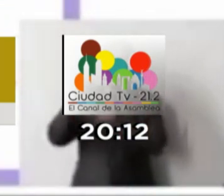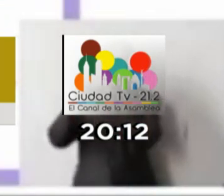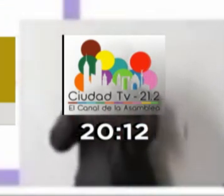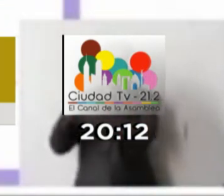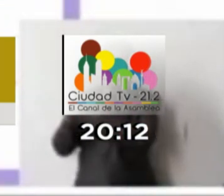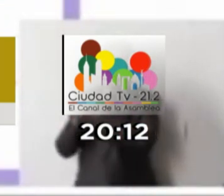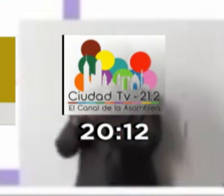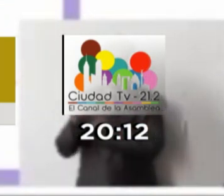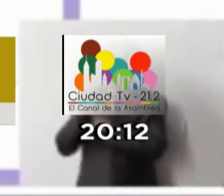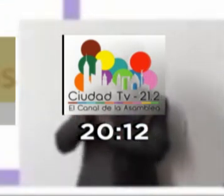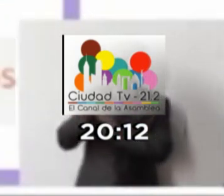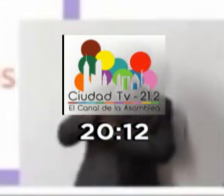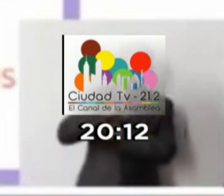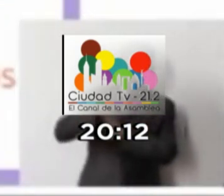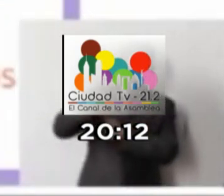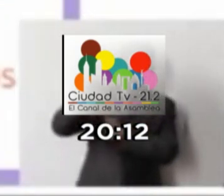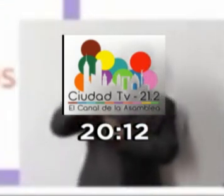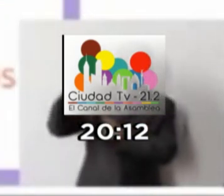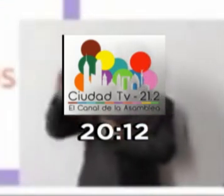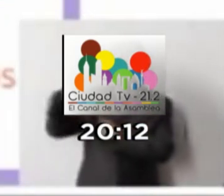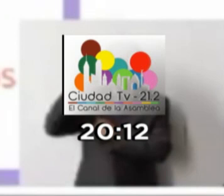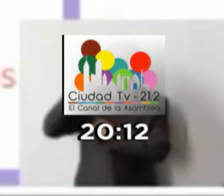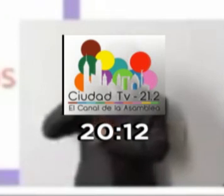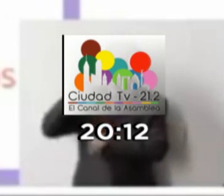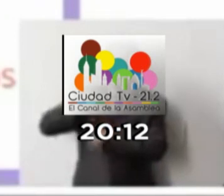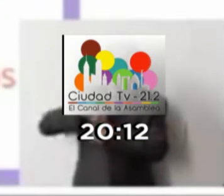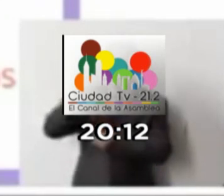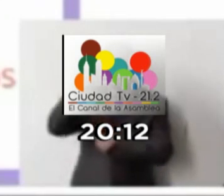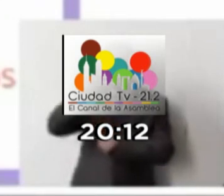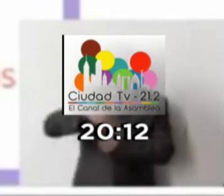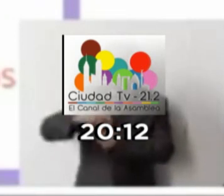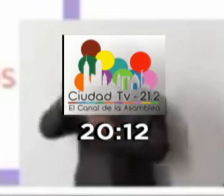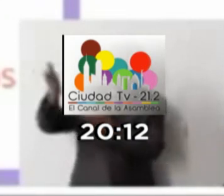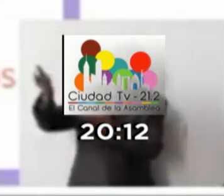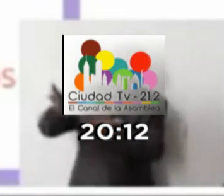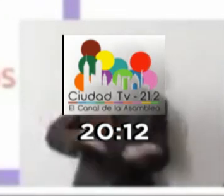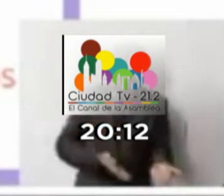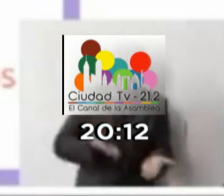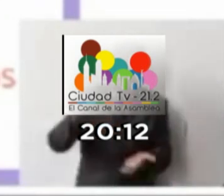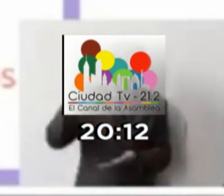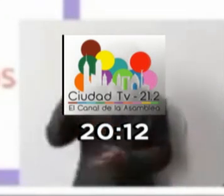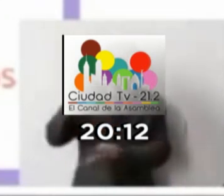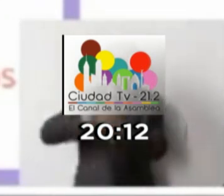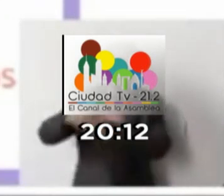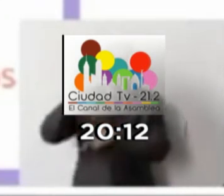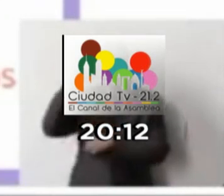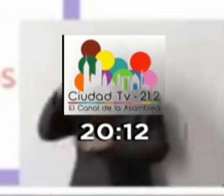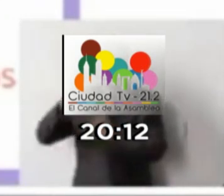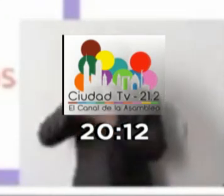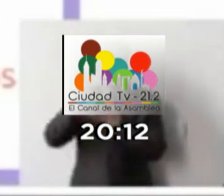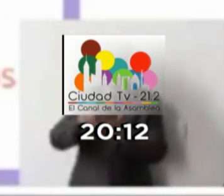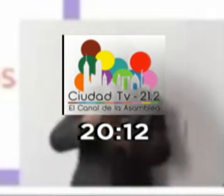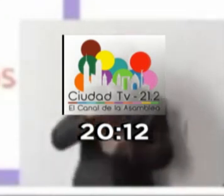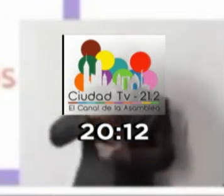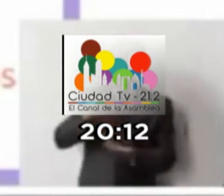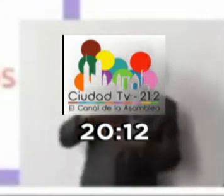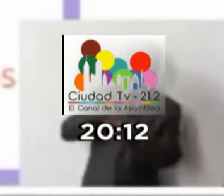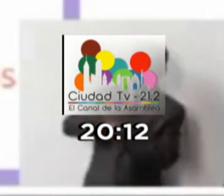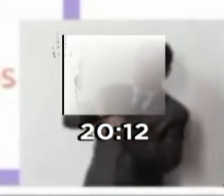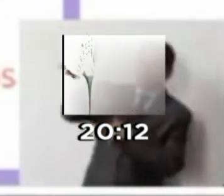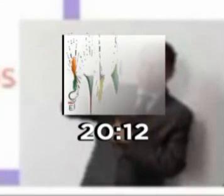puedan entrar a México a ayudar. No se les va a cerrar la